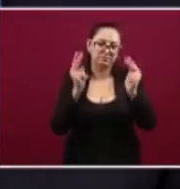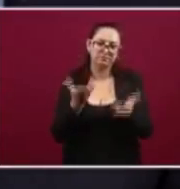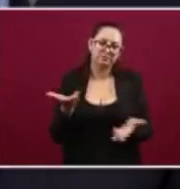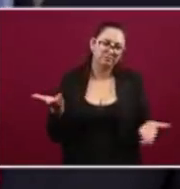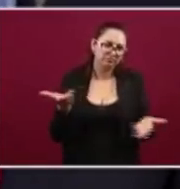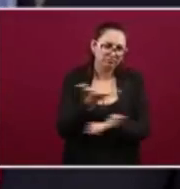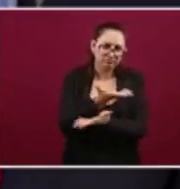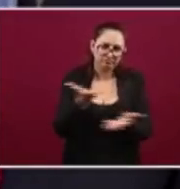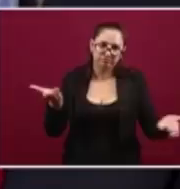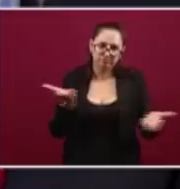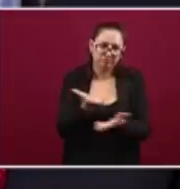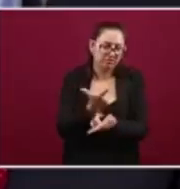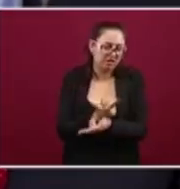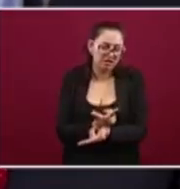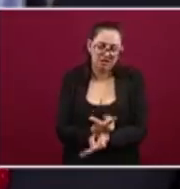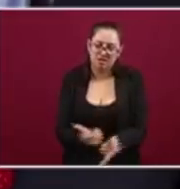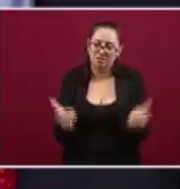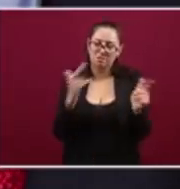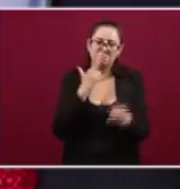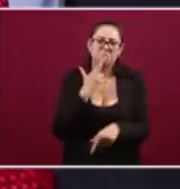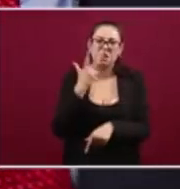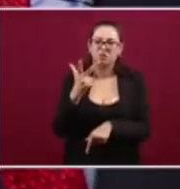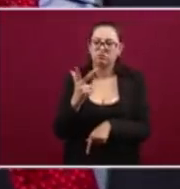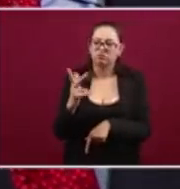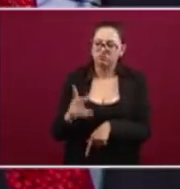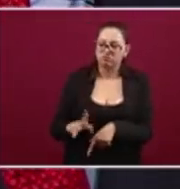no e imponer